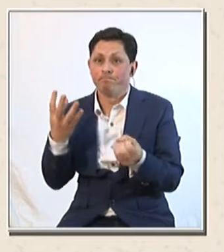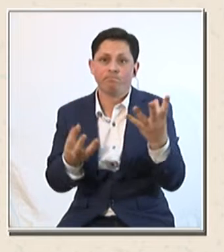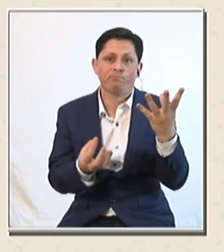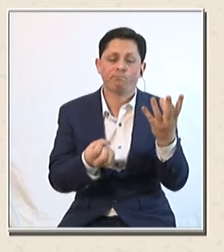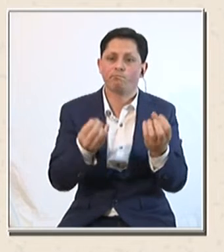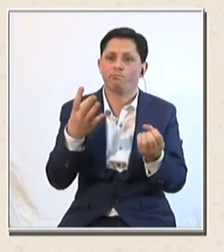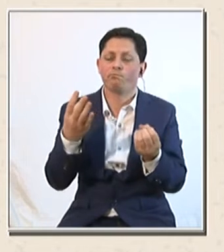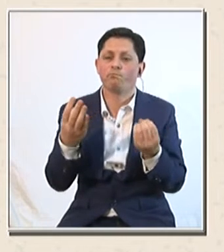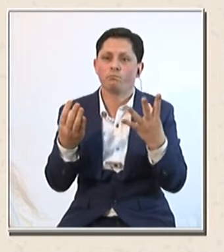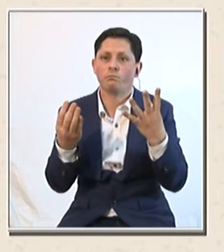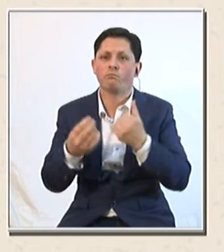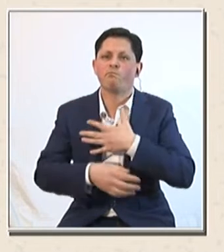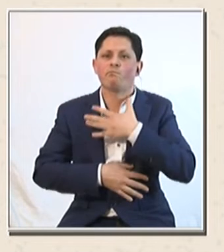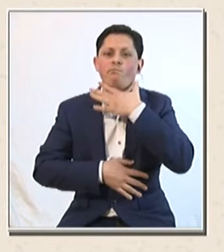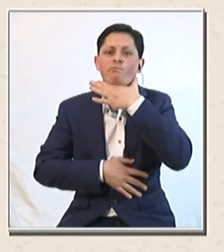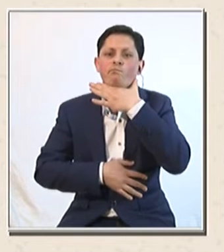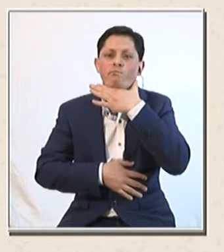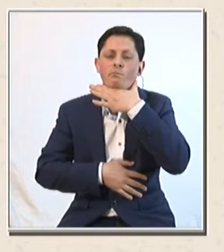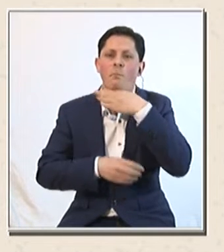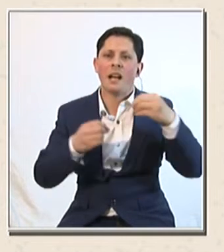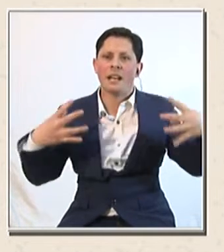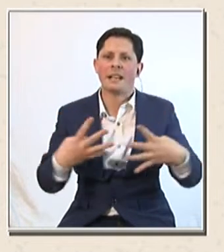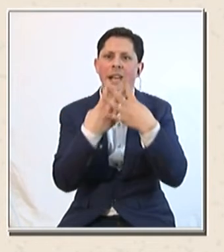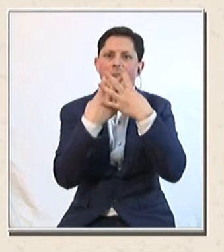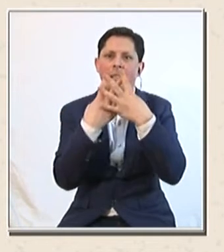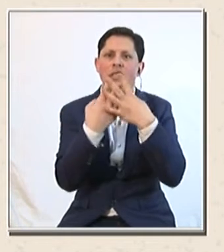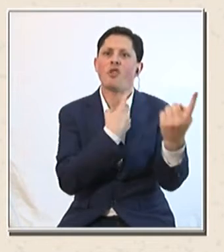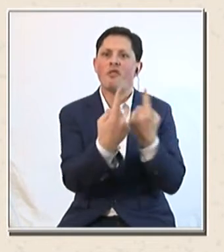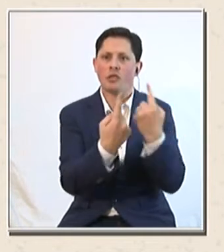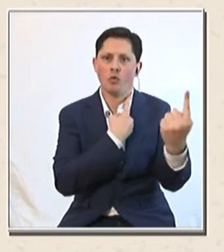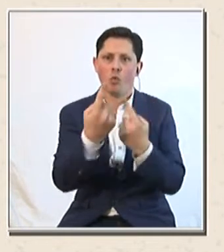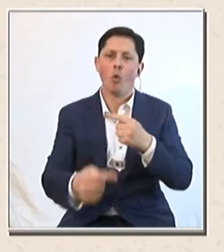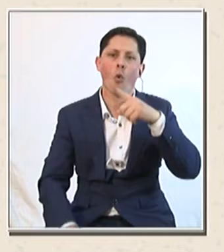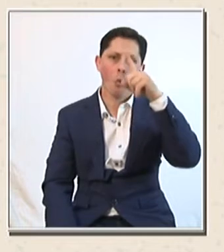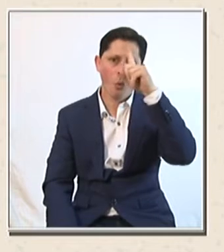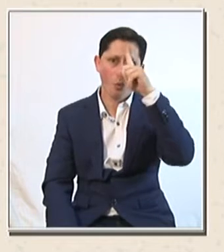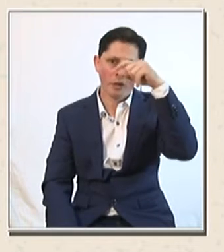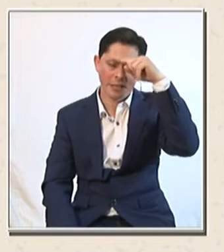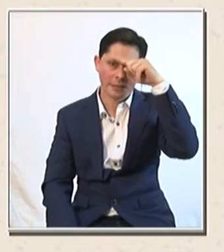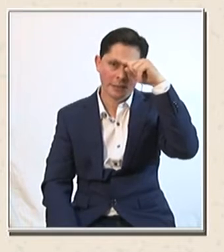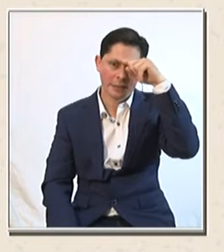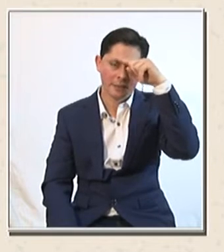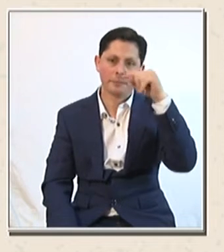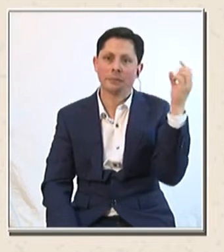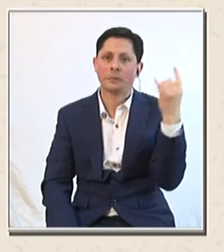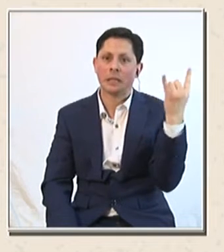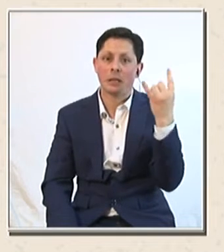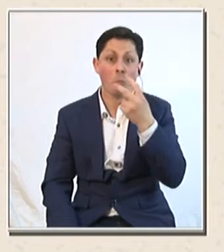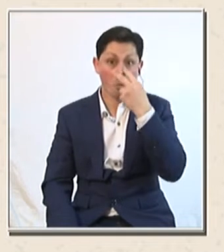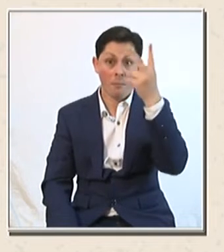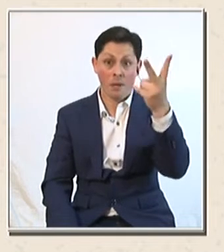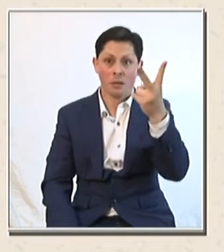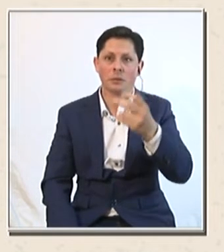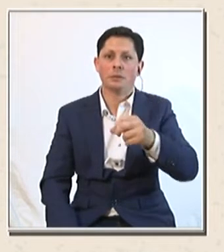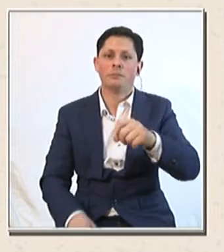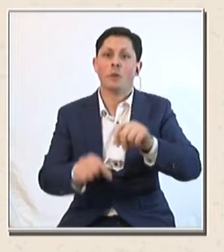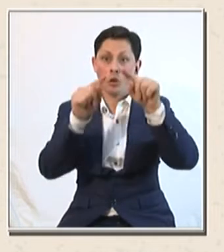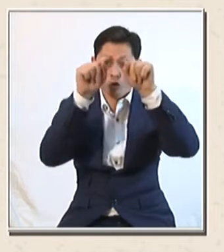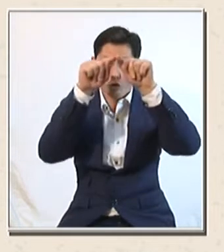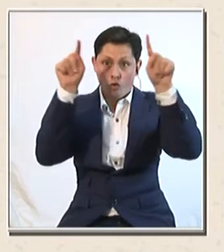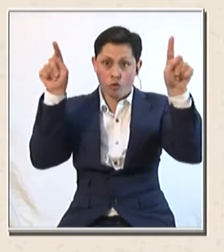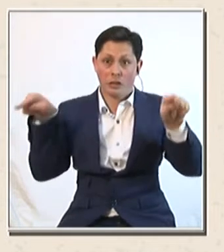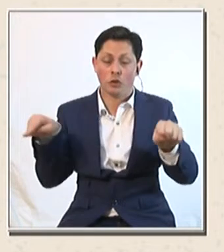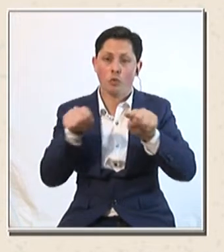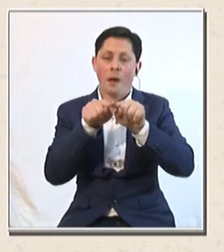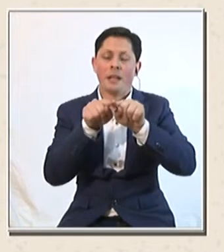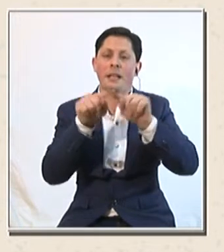y mantiene en tensión nuestra red y servicios de urgencia. Pueden ver los síntomas de este virus en la pantalla para